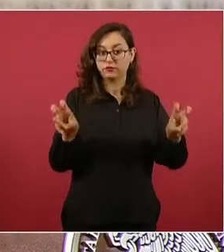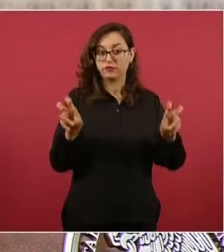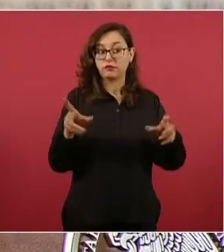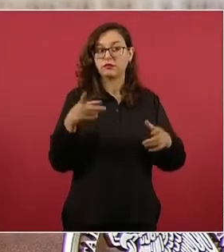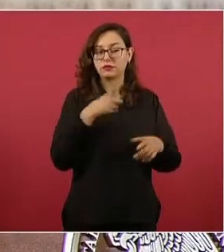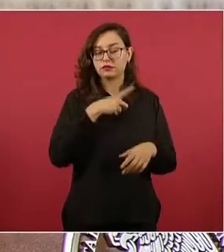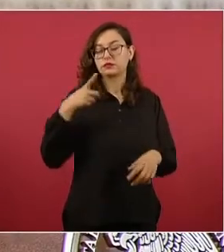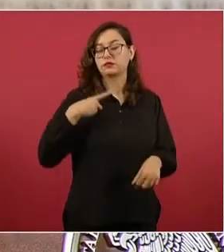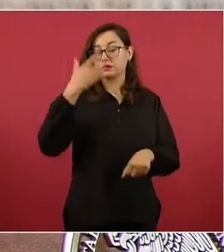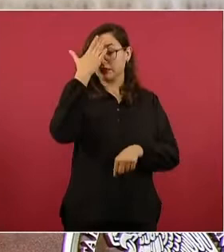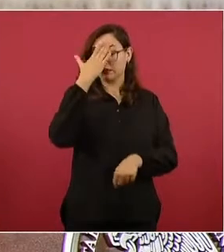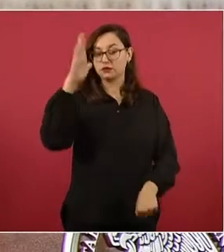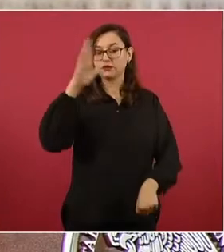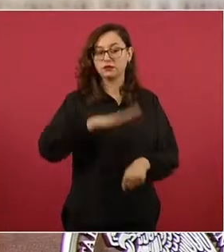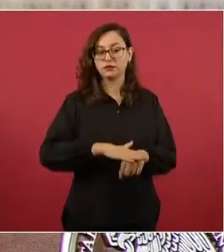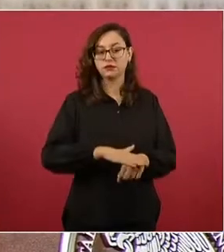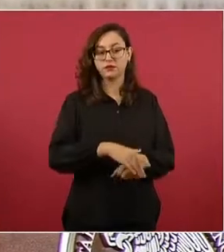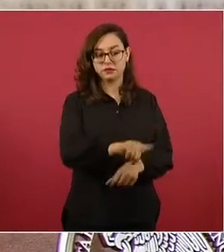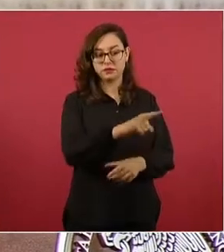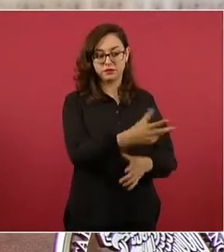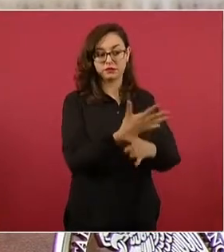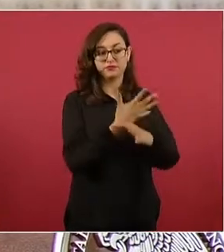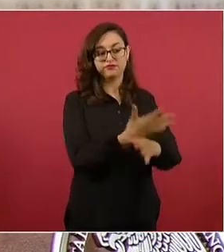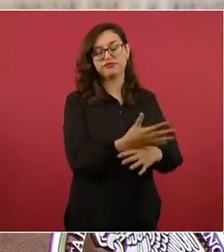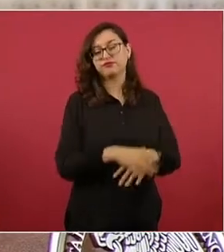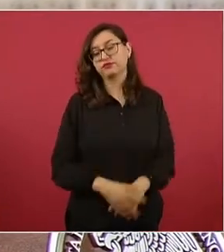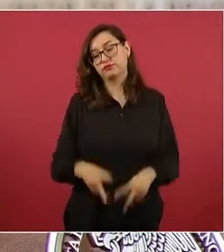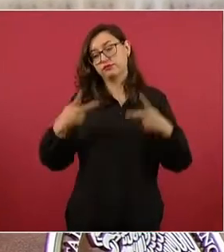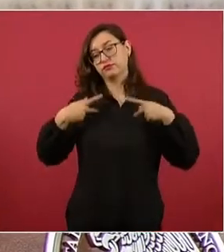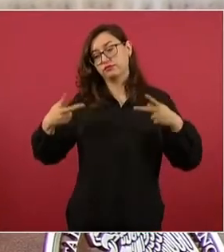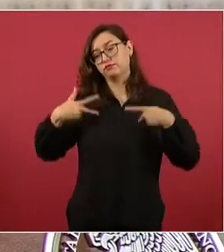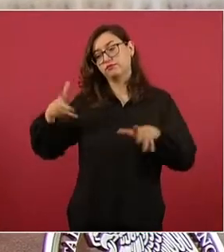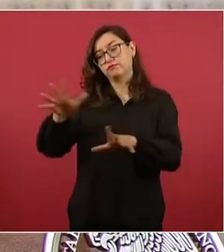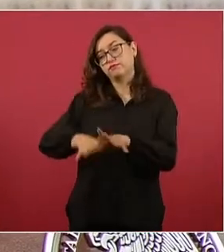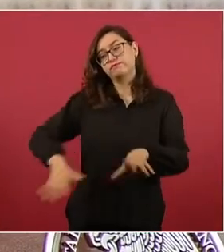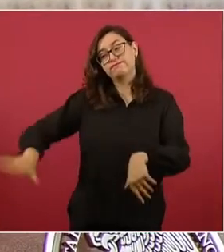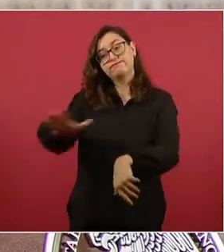apuntando, de que había que apretarse el cinturón.